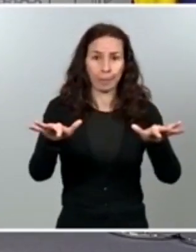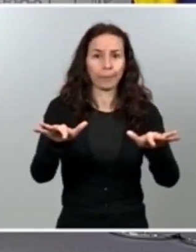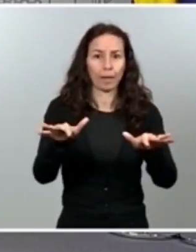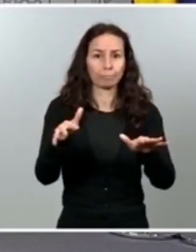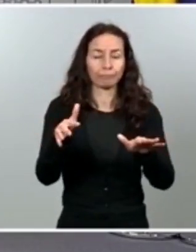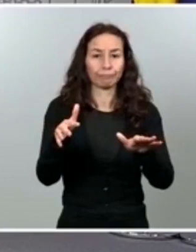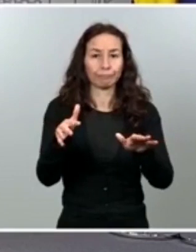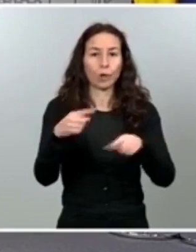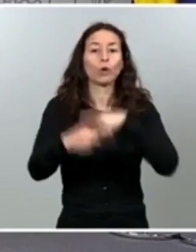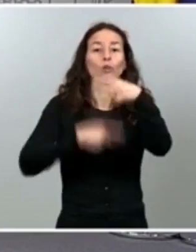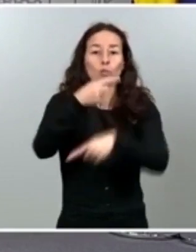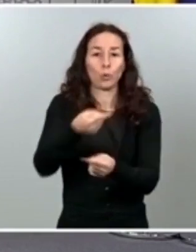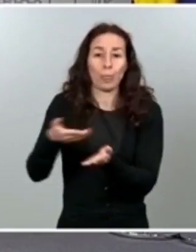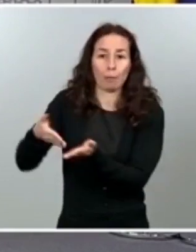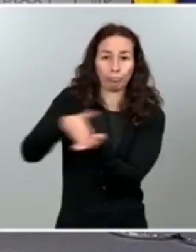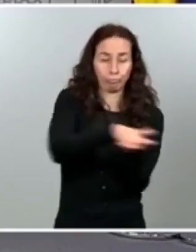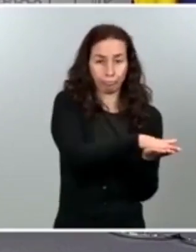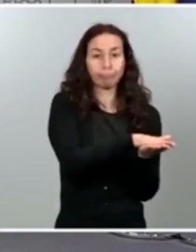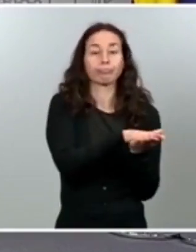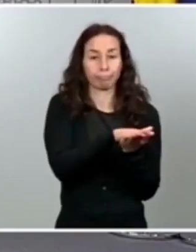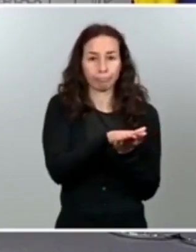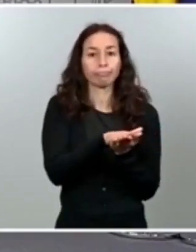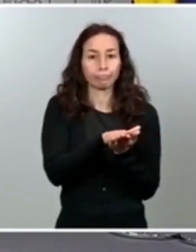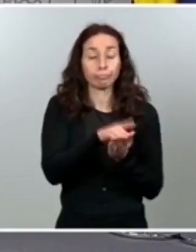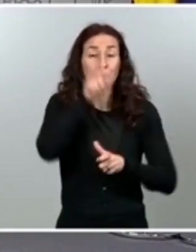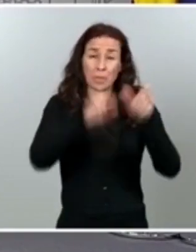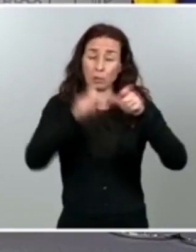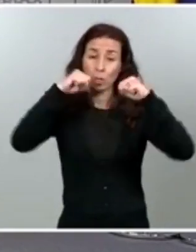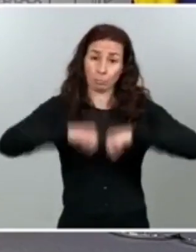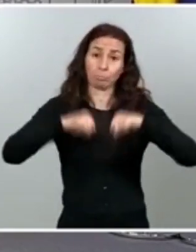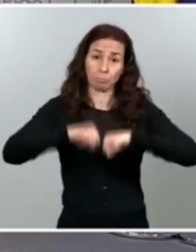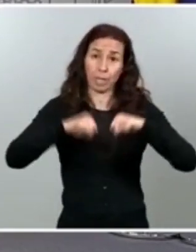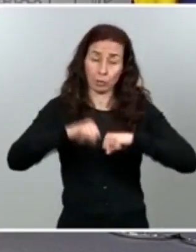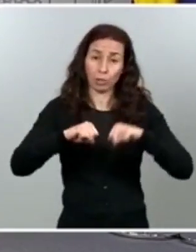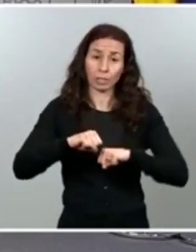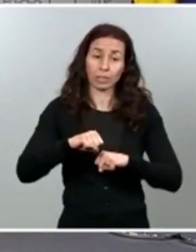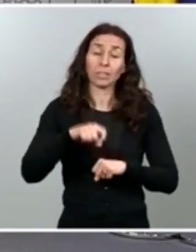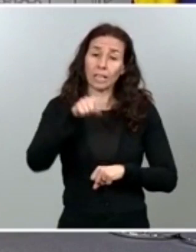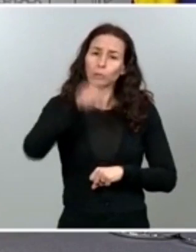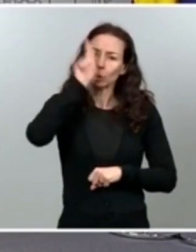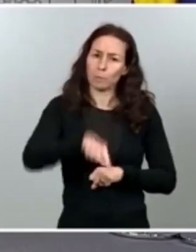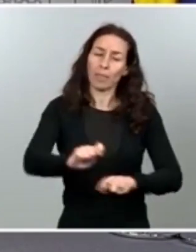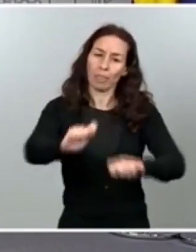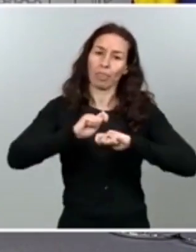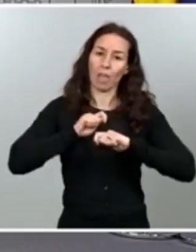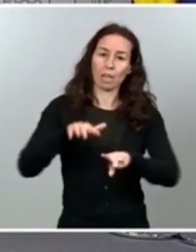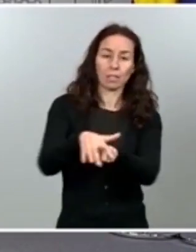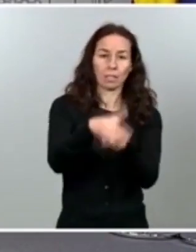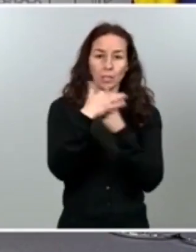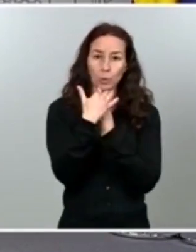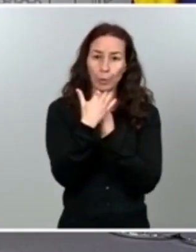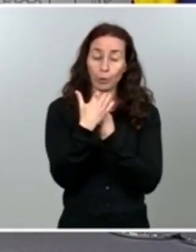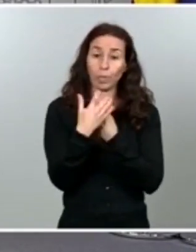conciudadanos y sobre todo de las personas mayores puede generar situaciones en las que ese paso atrás